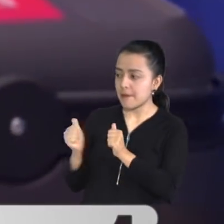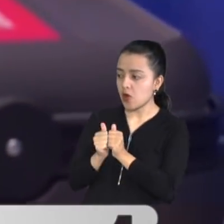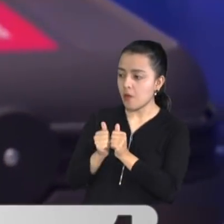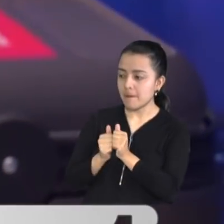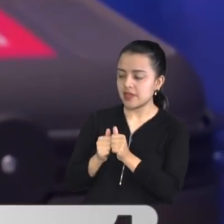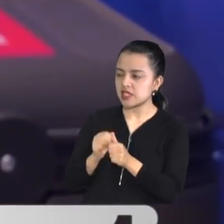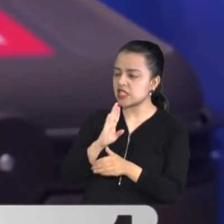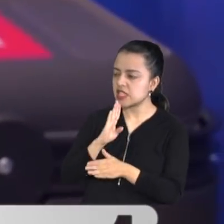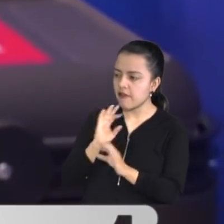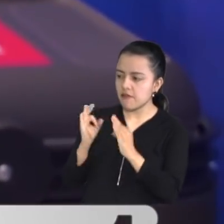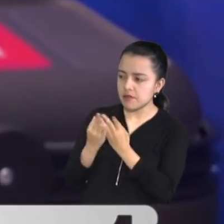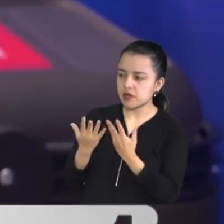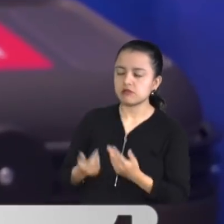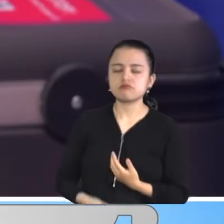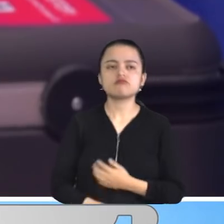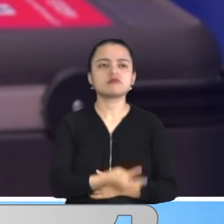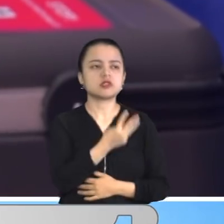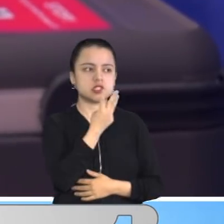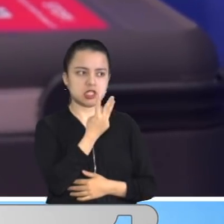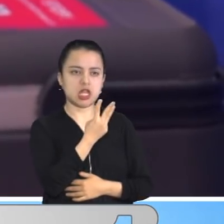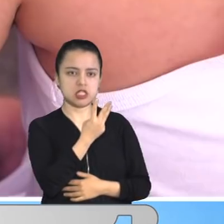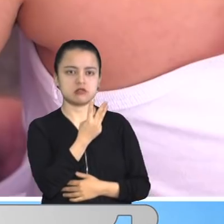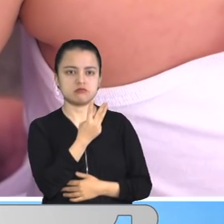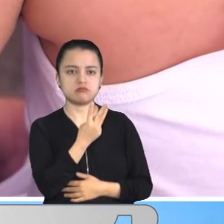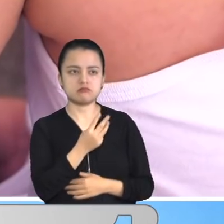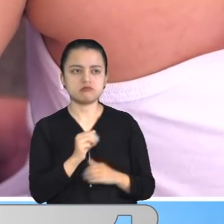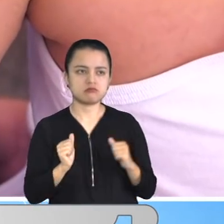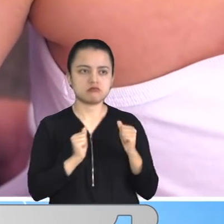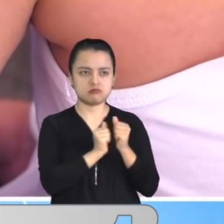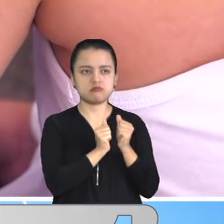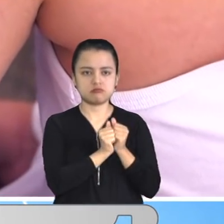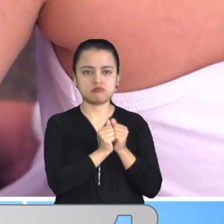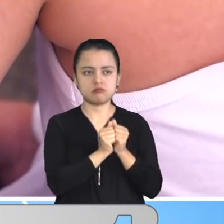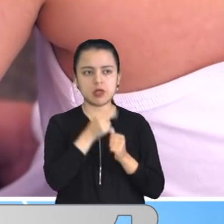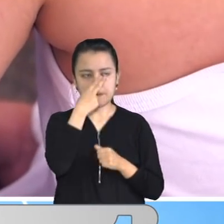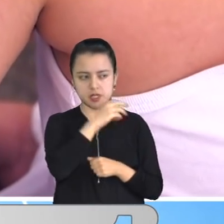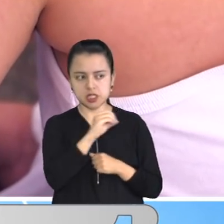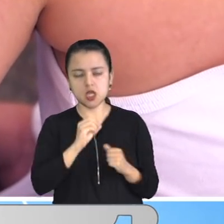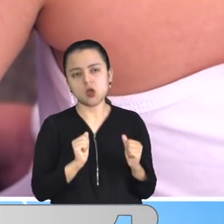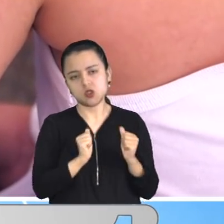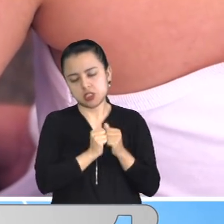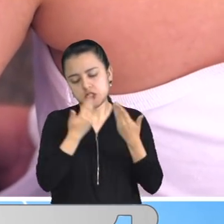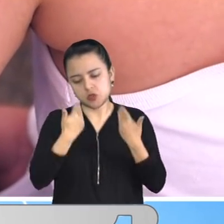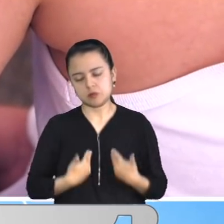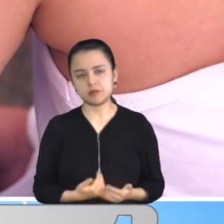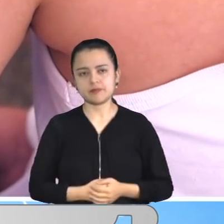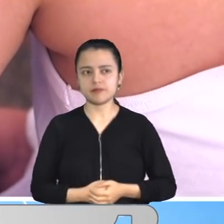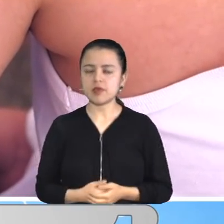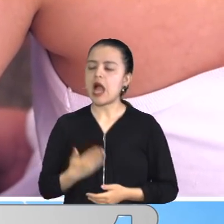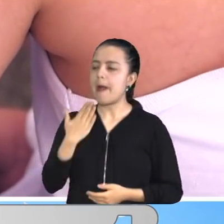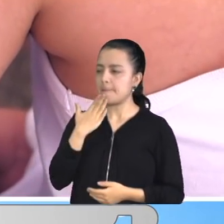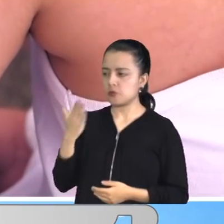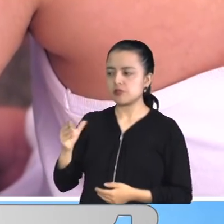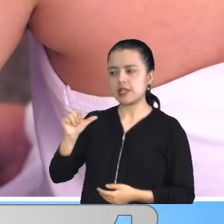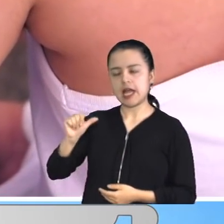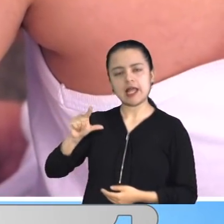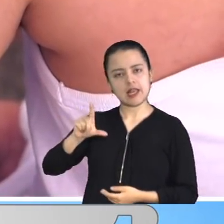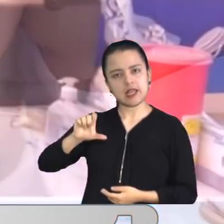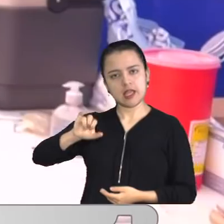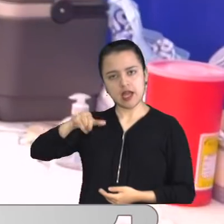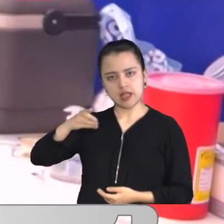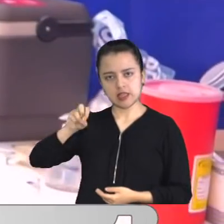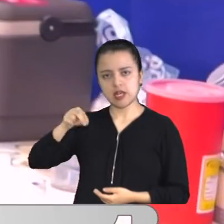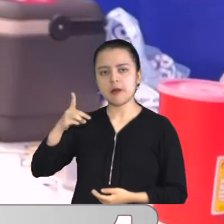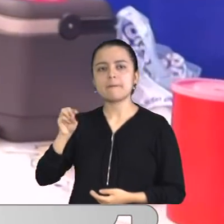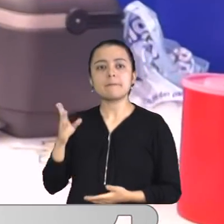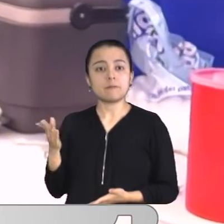hijos? Ajá, ellos dos y mi persona. Muchas gracias, doña Alejandra. Bueno, ya la escuchaban, ella es una de las beneficiadas de estos puntos de vacunación, sin embargo